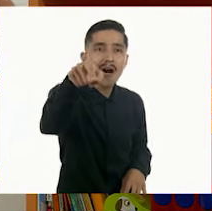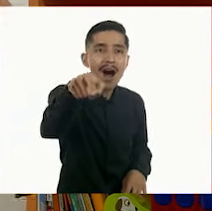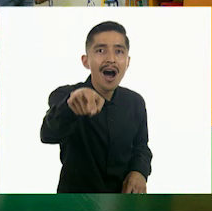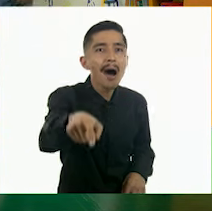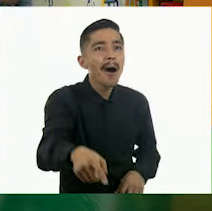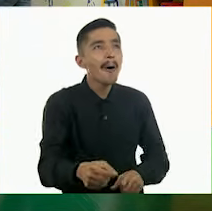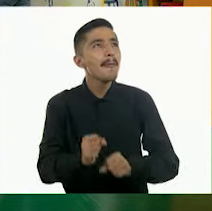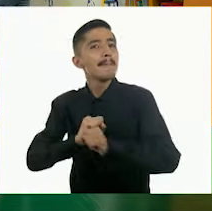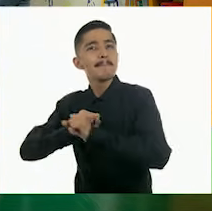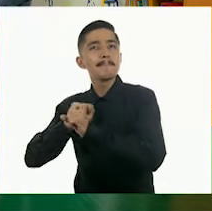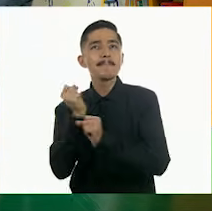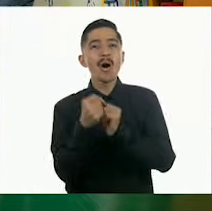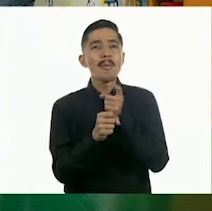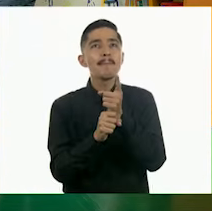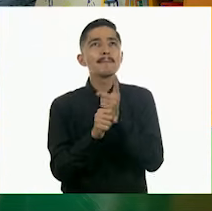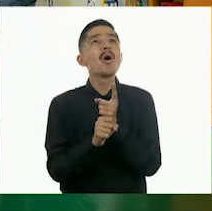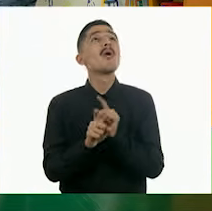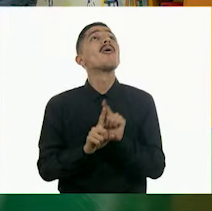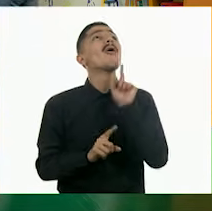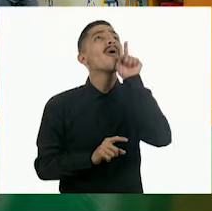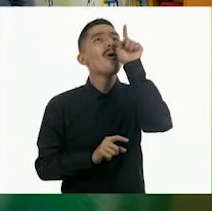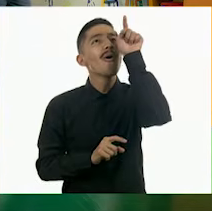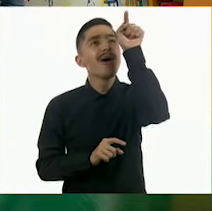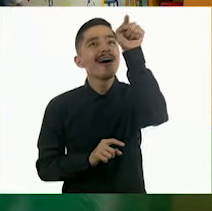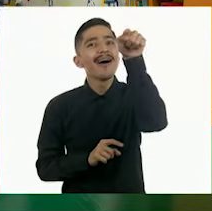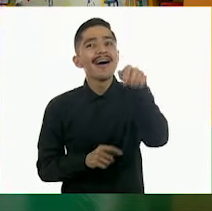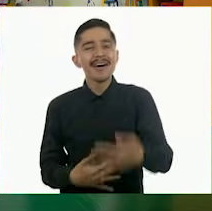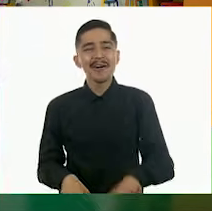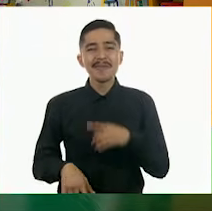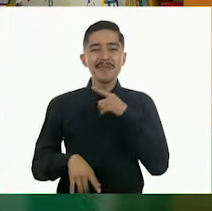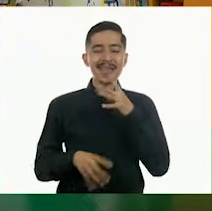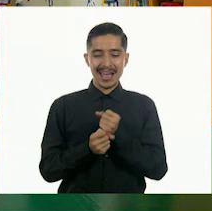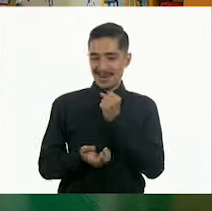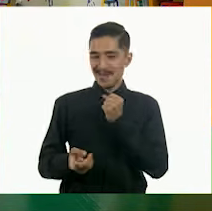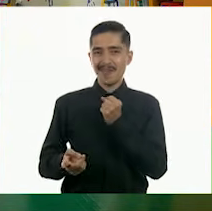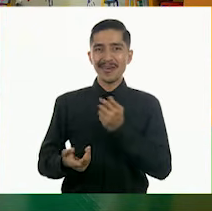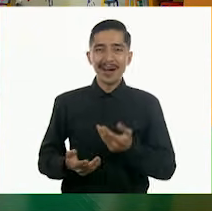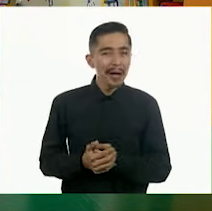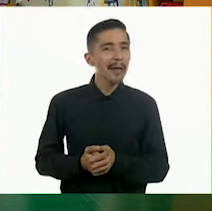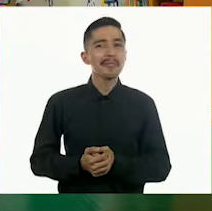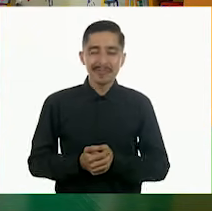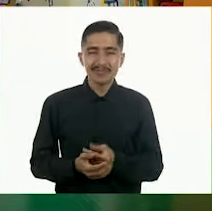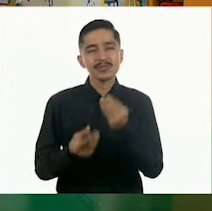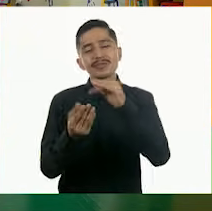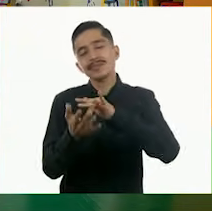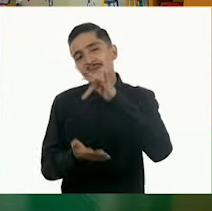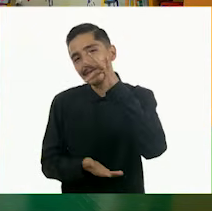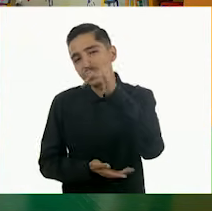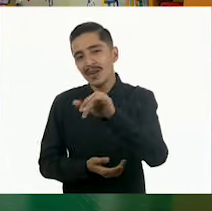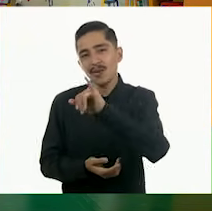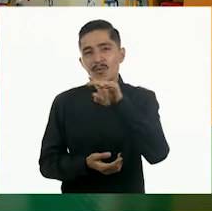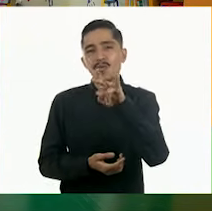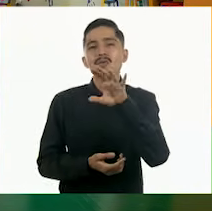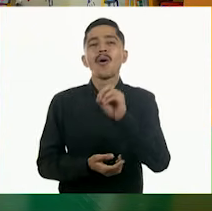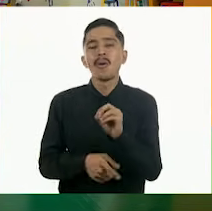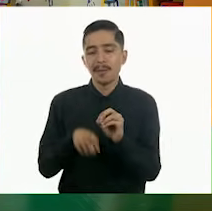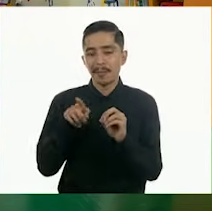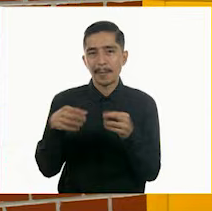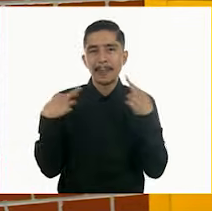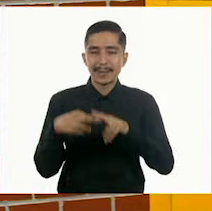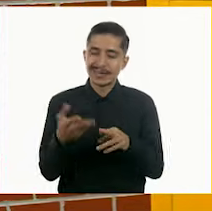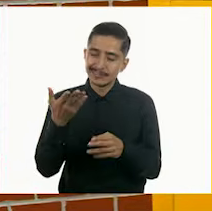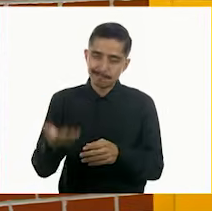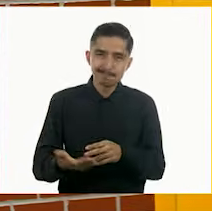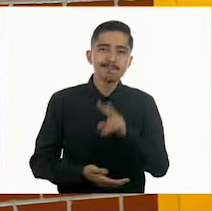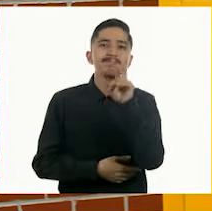¡Home run! ¡No, he perdido el partido! Maestro Julio, te agradezco mucho. Ha sido muy divertido. Nos